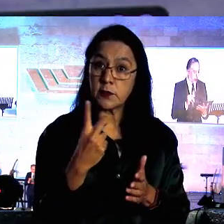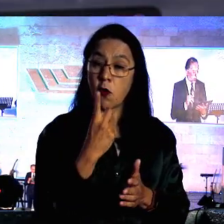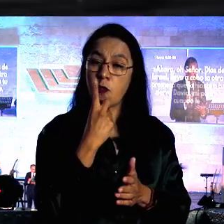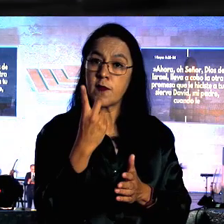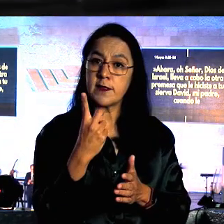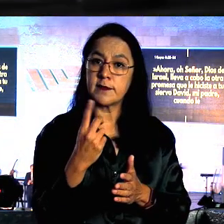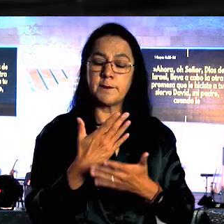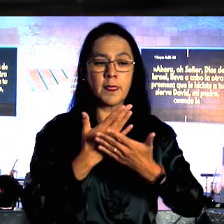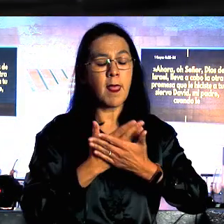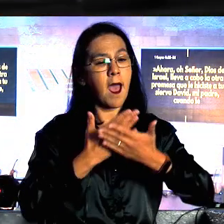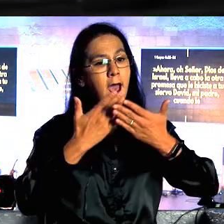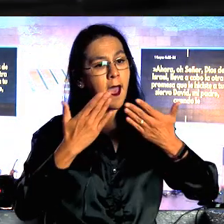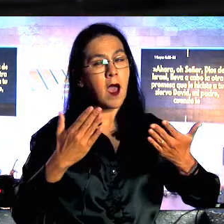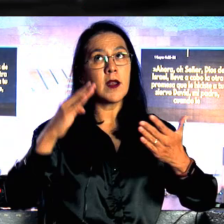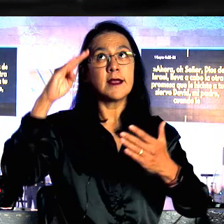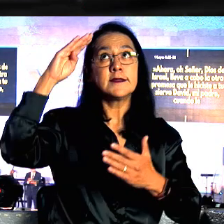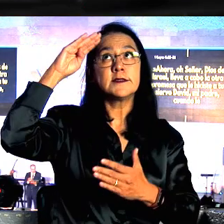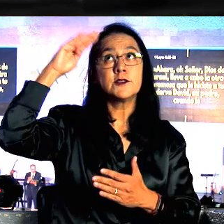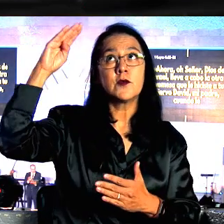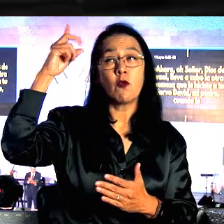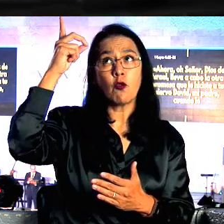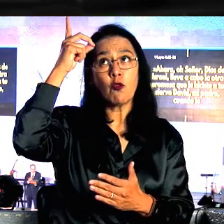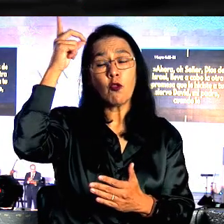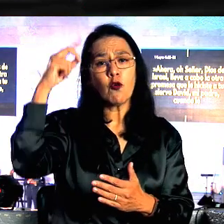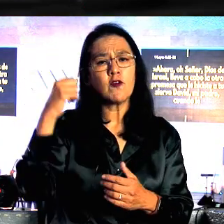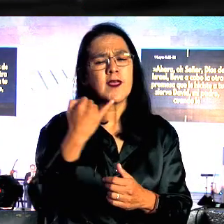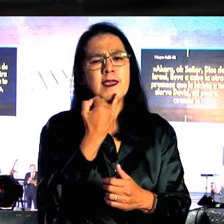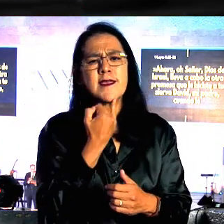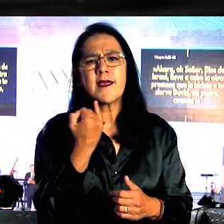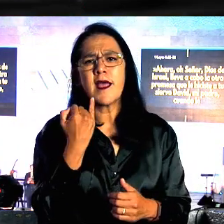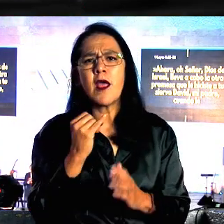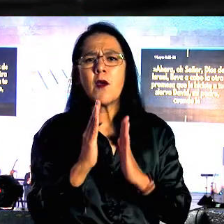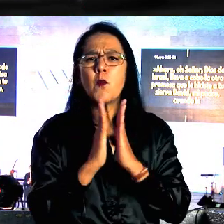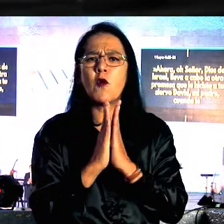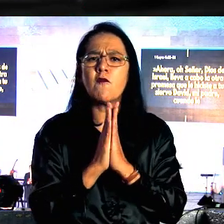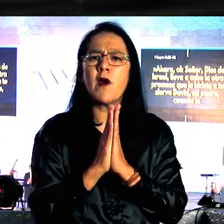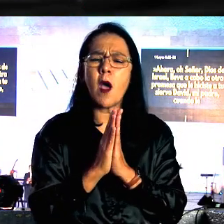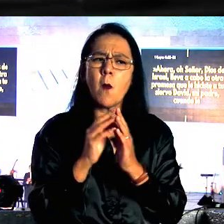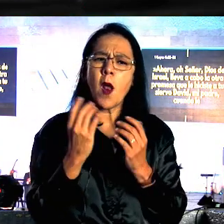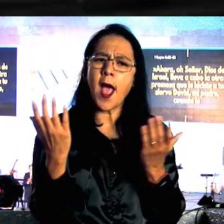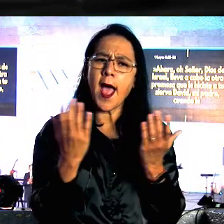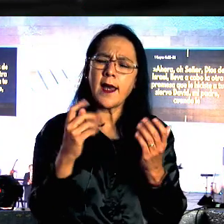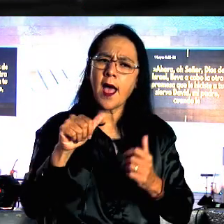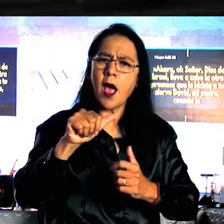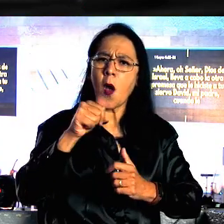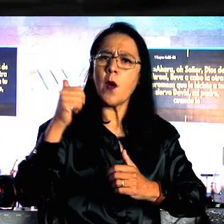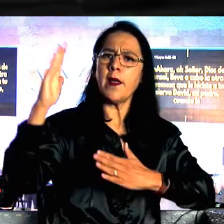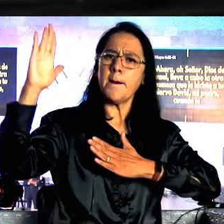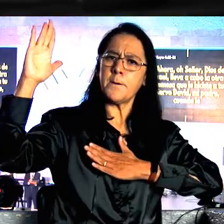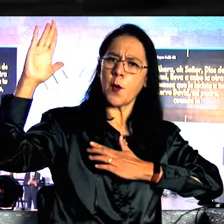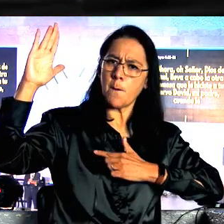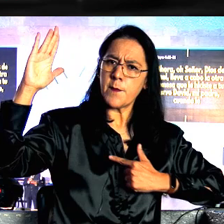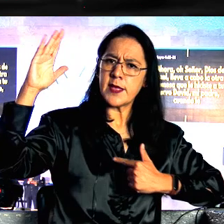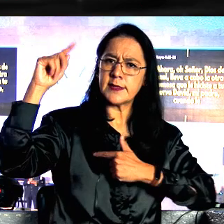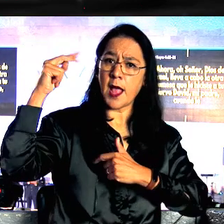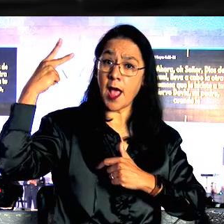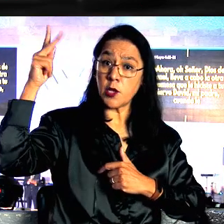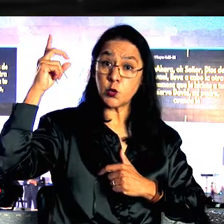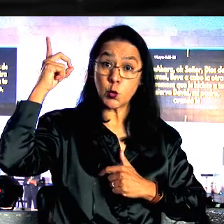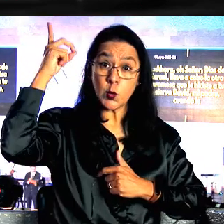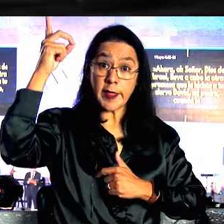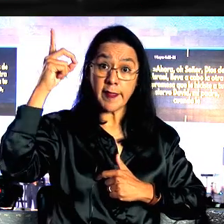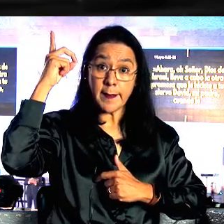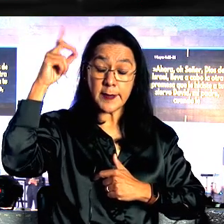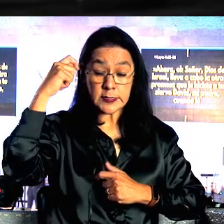Ahora, oh Señor, Dios de Israel, lleva a cabo la otra promesa que le hiciste a tu siervo David, mi padre,